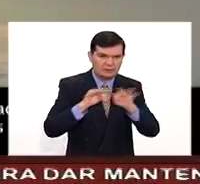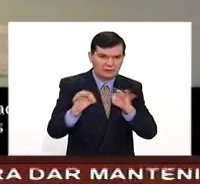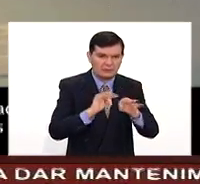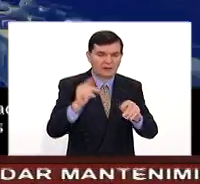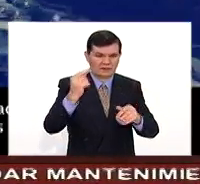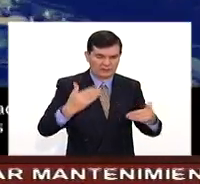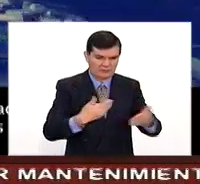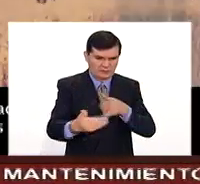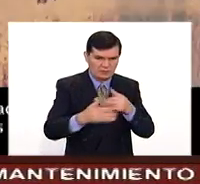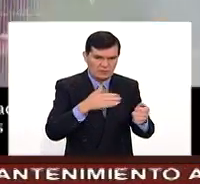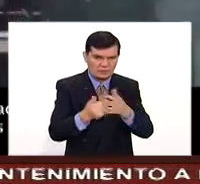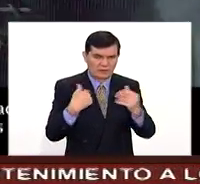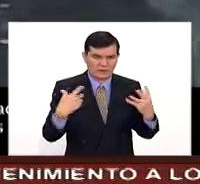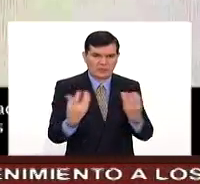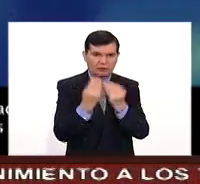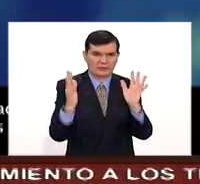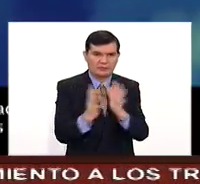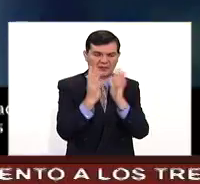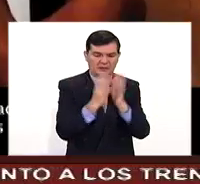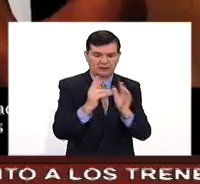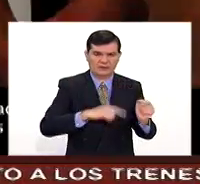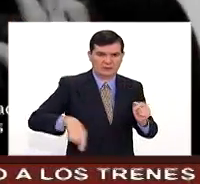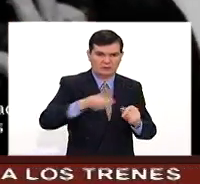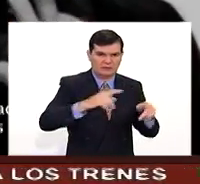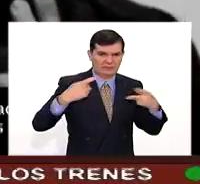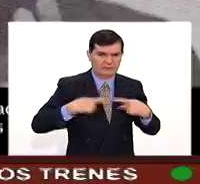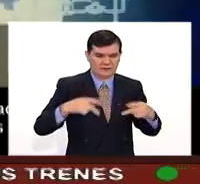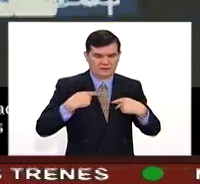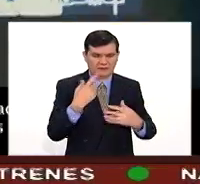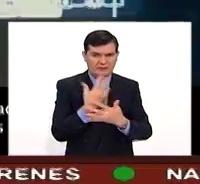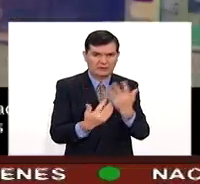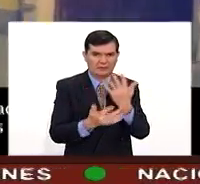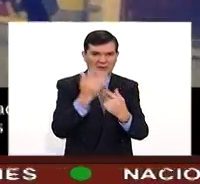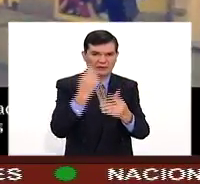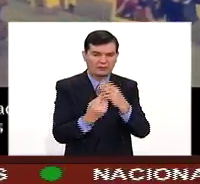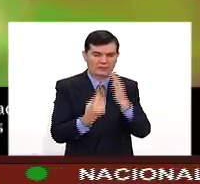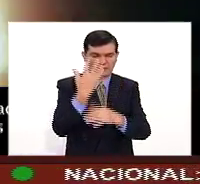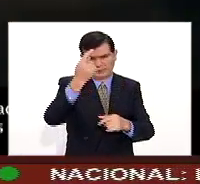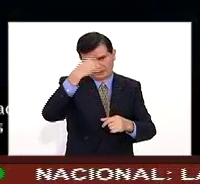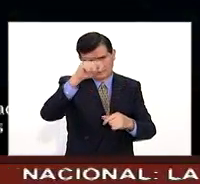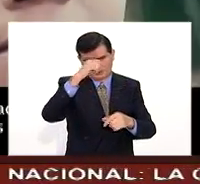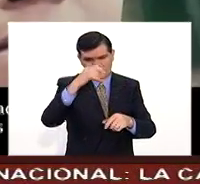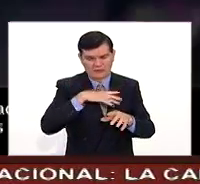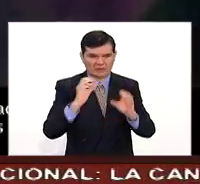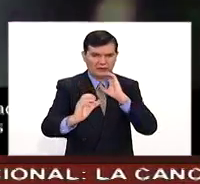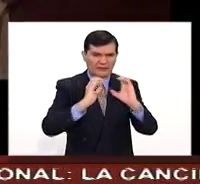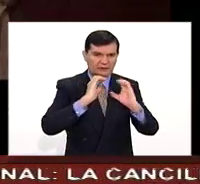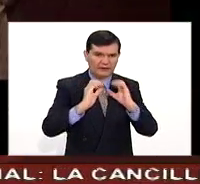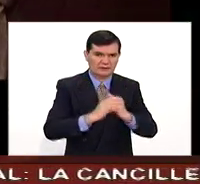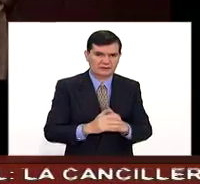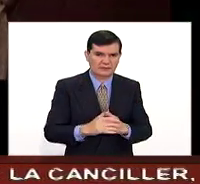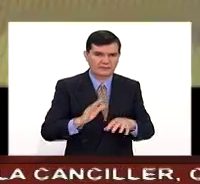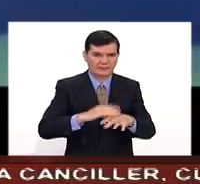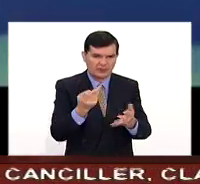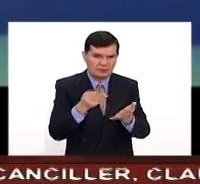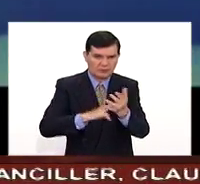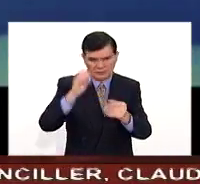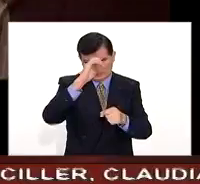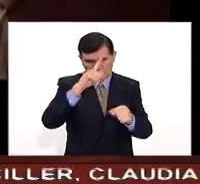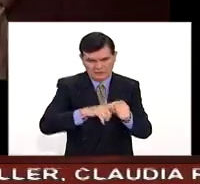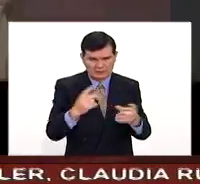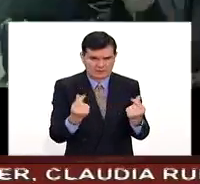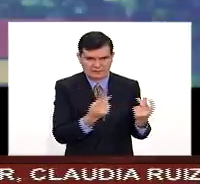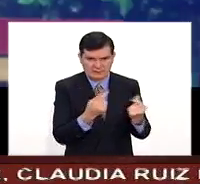la actualidad y la participación ciudadana de la mano de las nuevas tecnologías de la comunicación. Multiétnica,